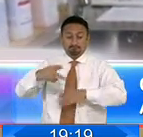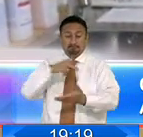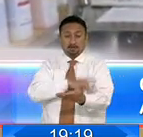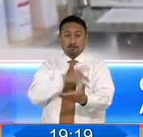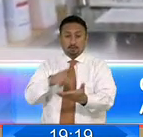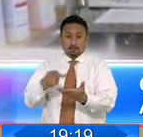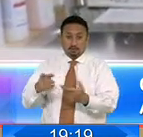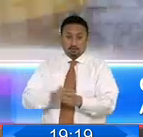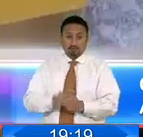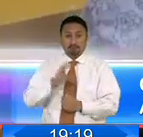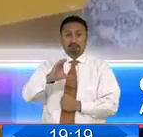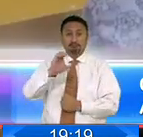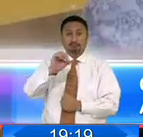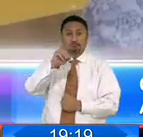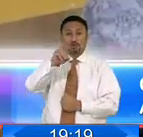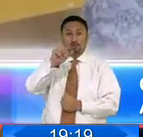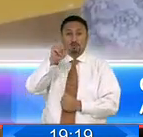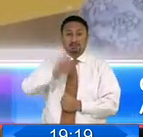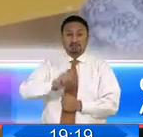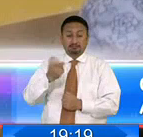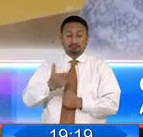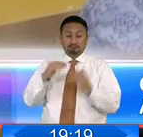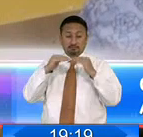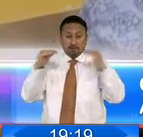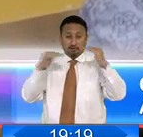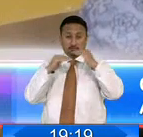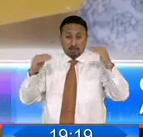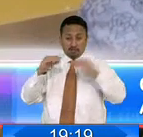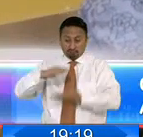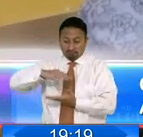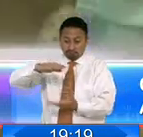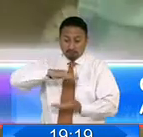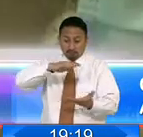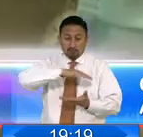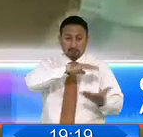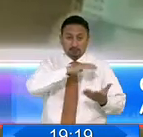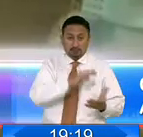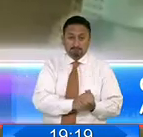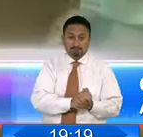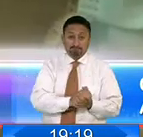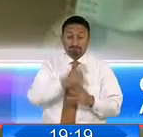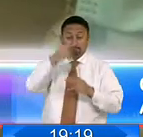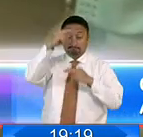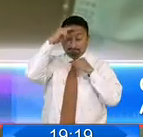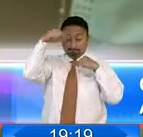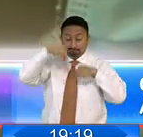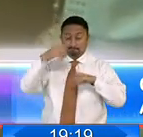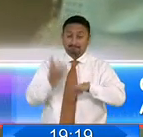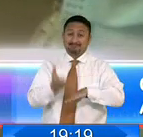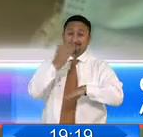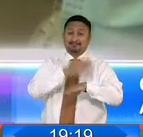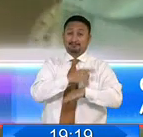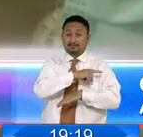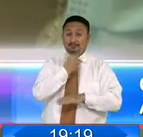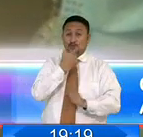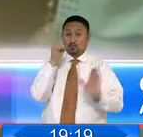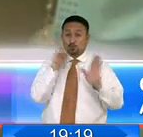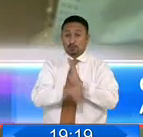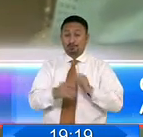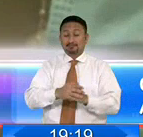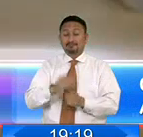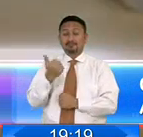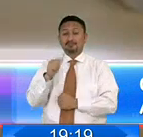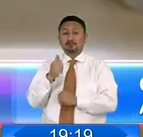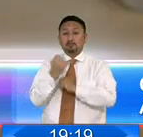kóvacs para garantizar una distribución equitativa de la inmunización noticia que se da luego de que en días anteriores se denunció que 10